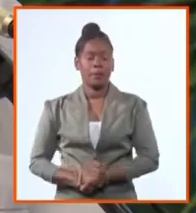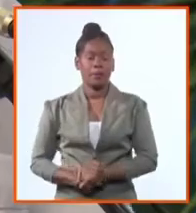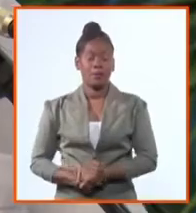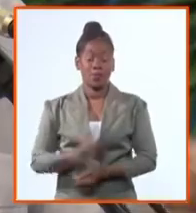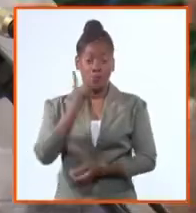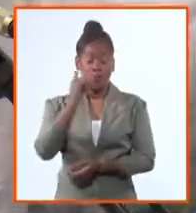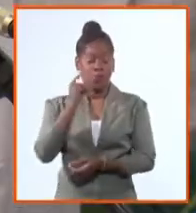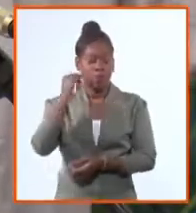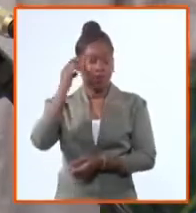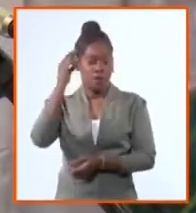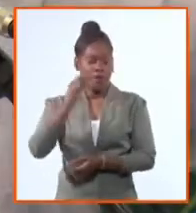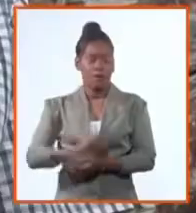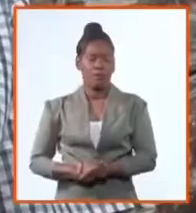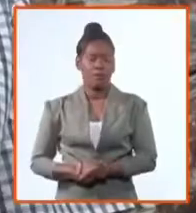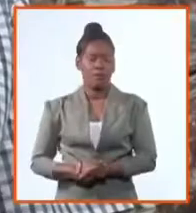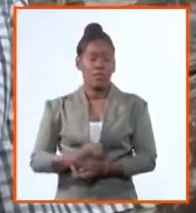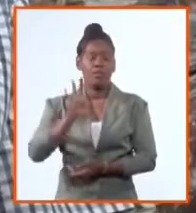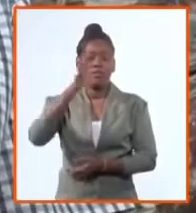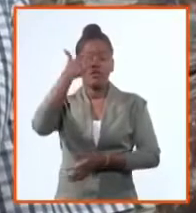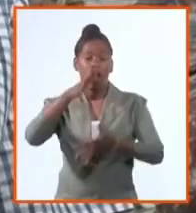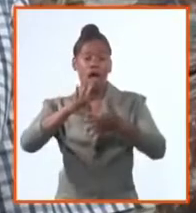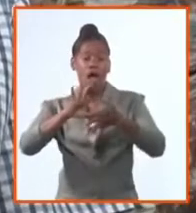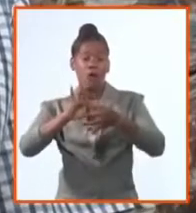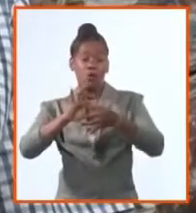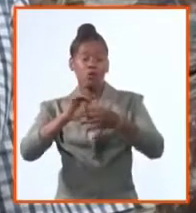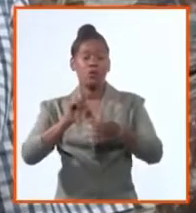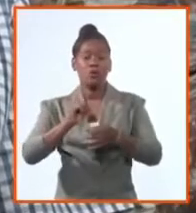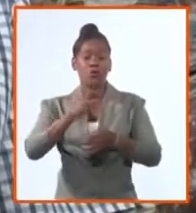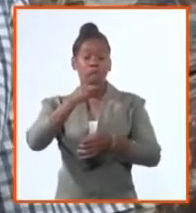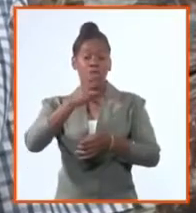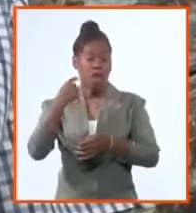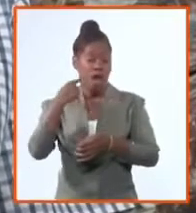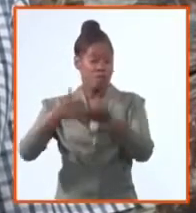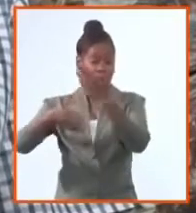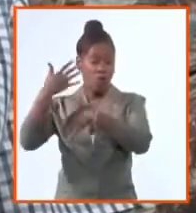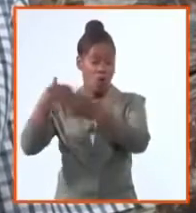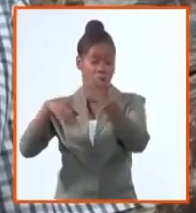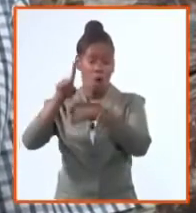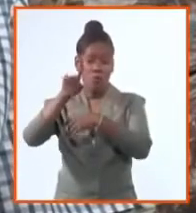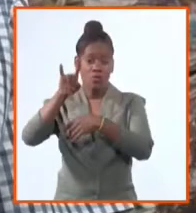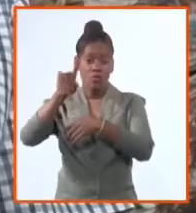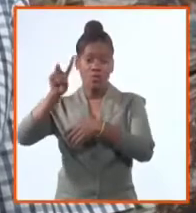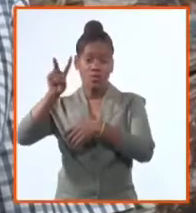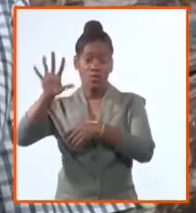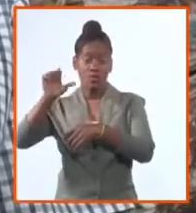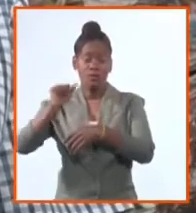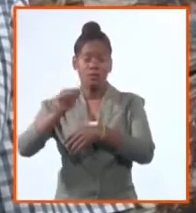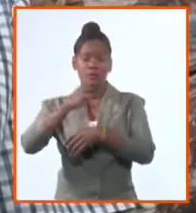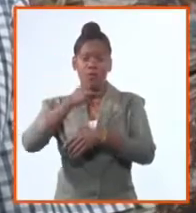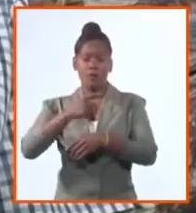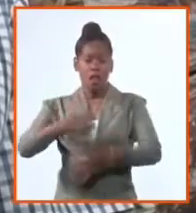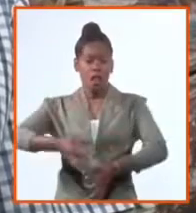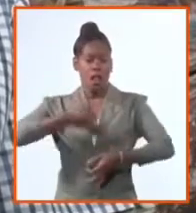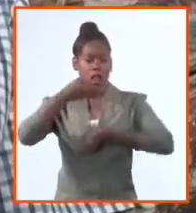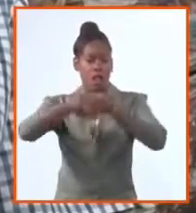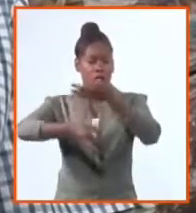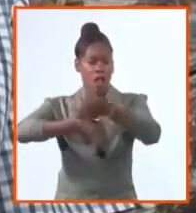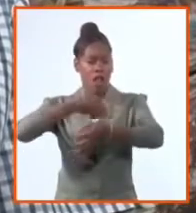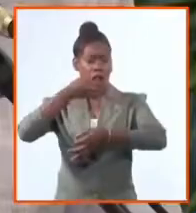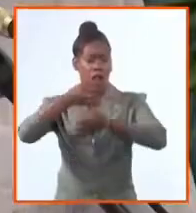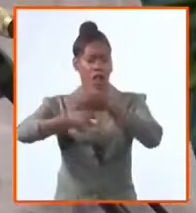de agosto de 1995, donde dijo las concesiones que podíamos hacer y las que no podíamos hacer, que se viene muy bien para estas